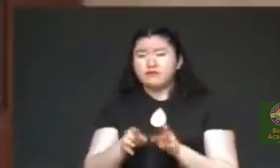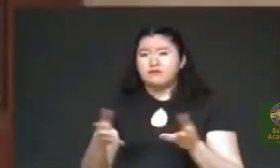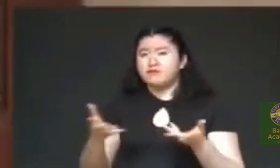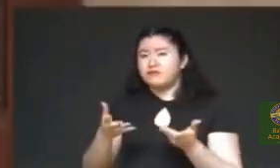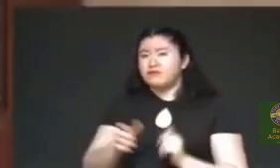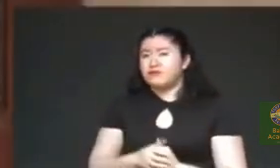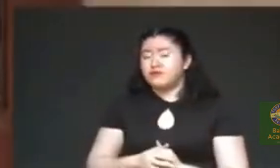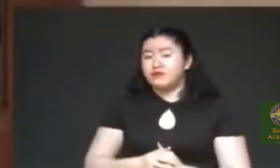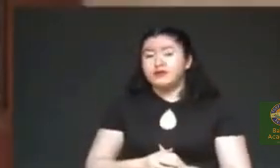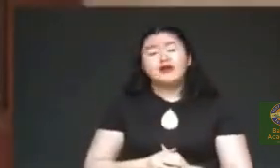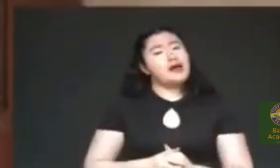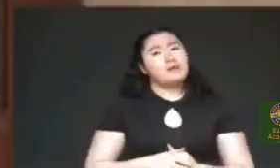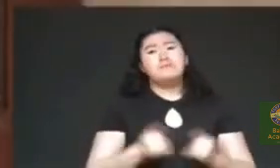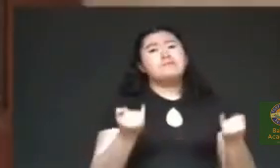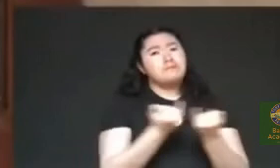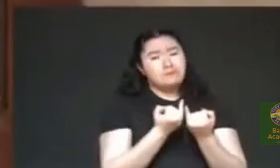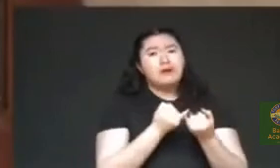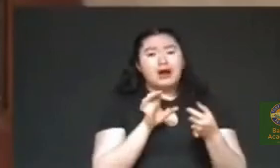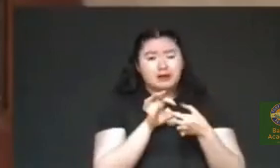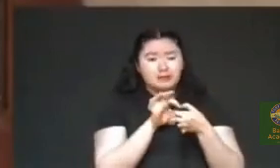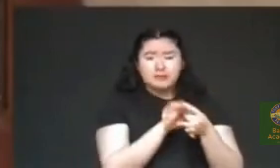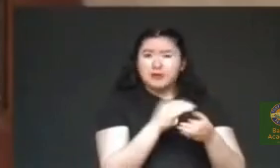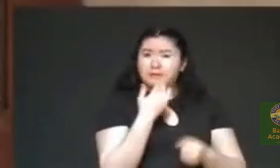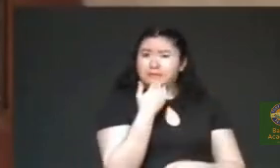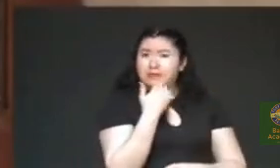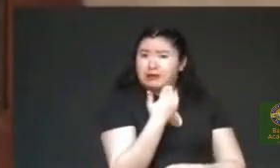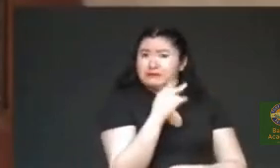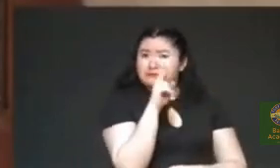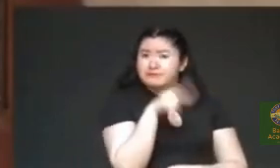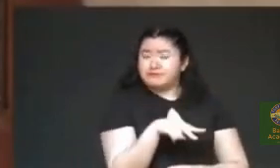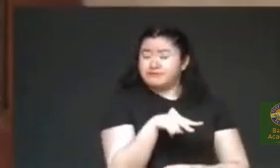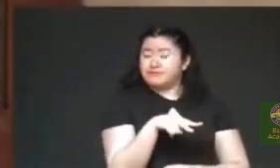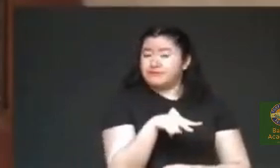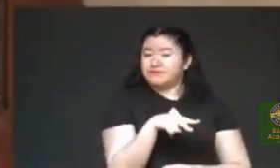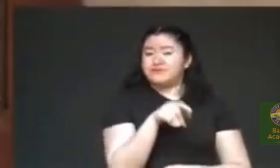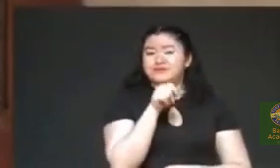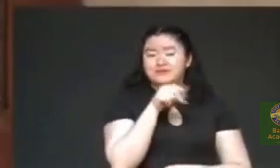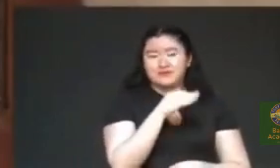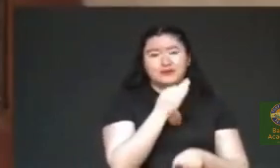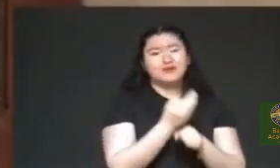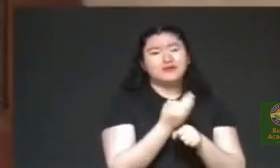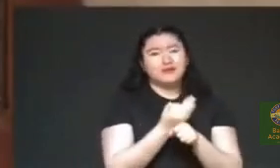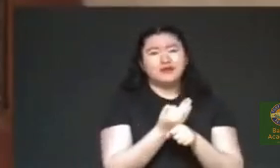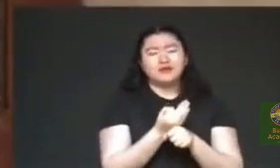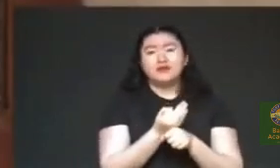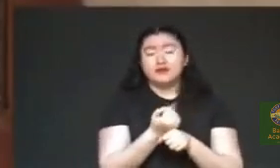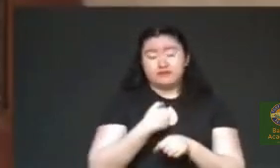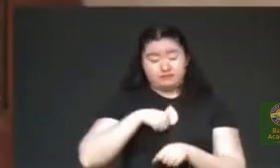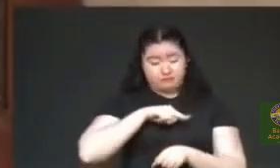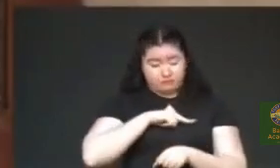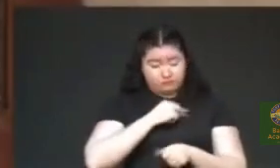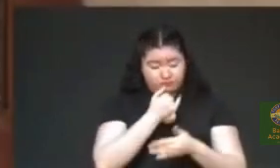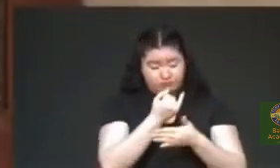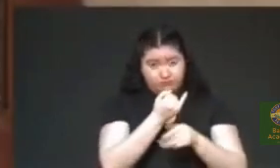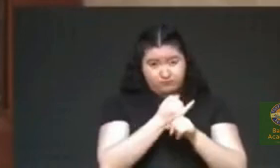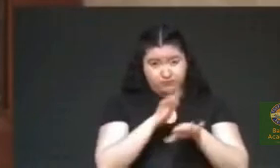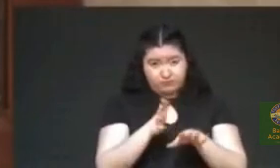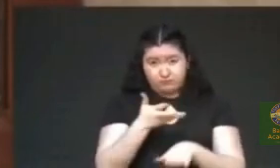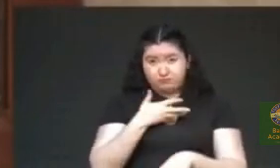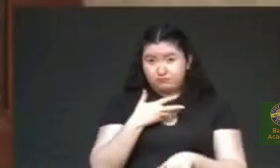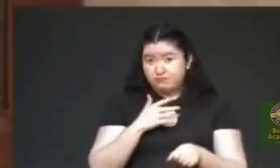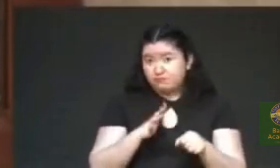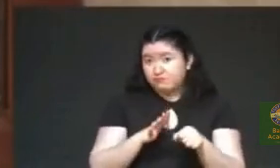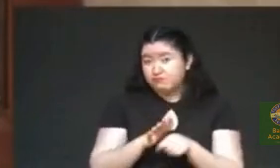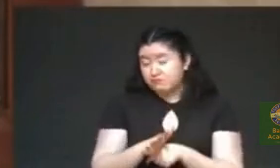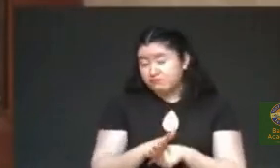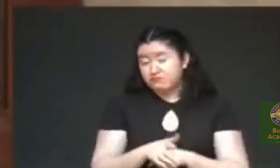una relación muy cercana, pues se supervisan. Hasta ahorita el reporte que tenemos es pues que